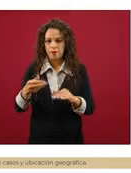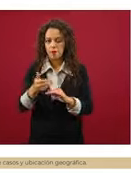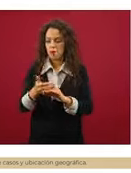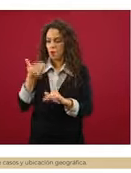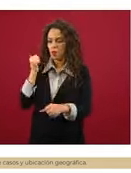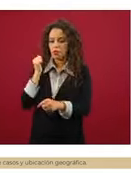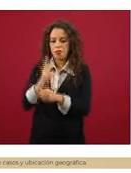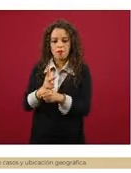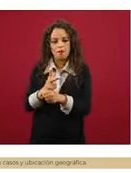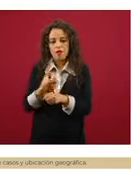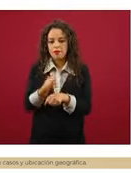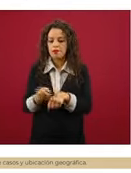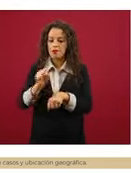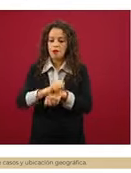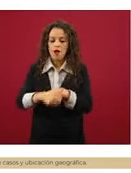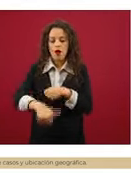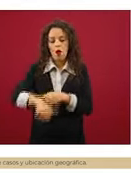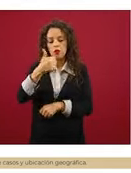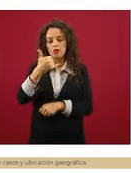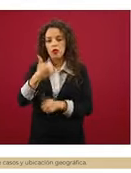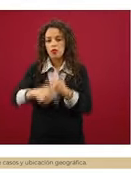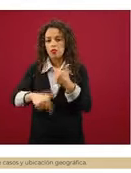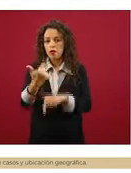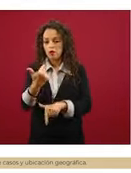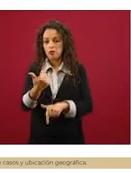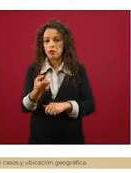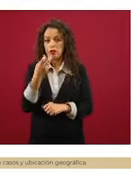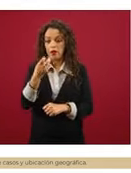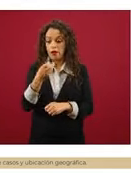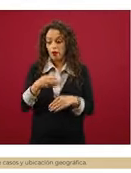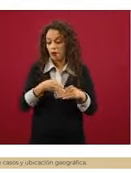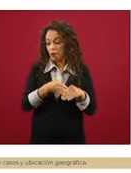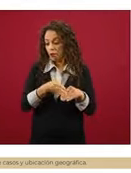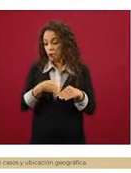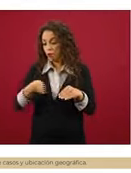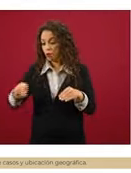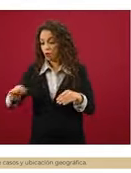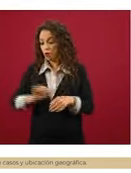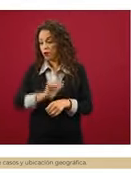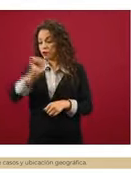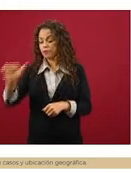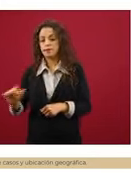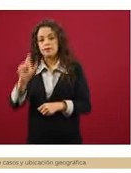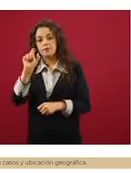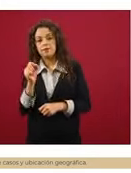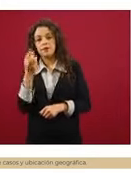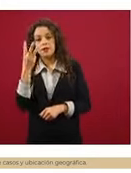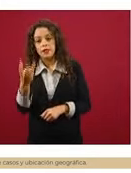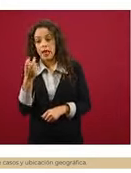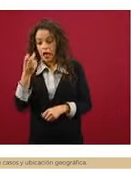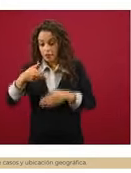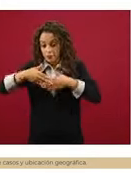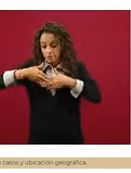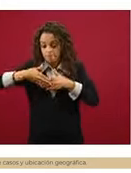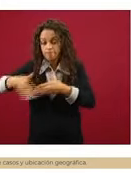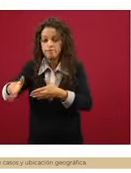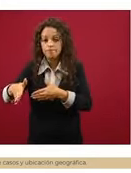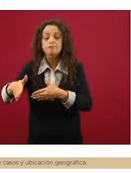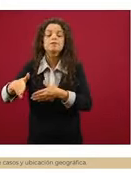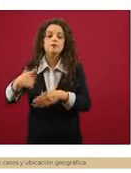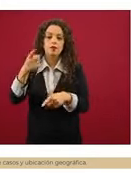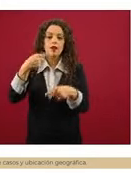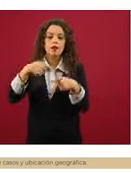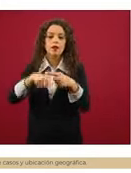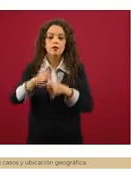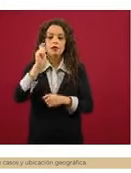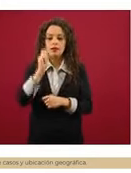semanas 11 y 12, se mantiene esta transmisión basal en todos ellos prácticamente hasta la 23, y a partir de la 23 en adelante inician